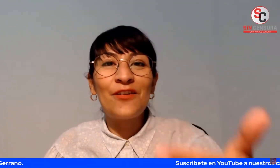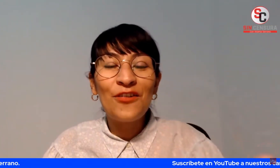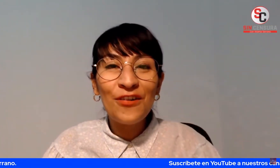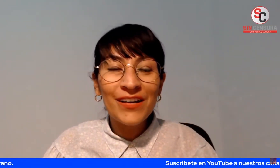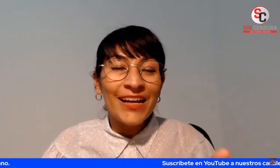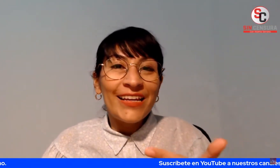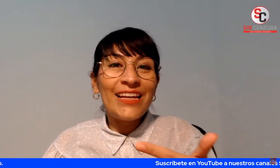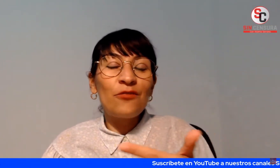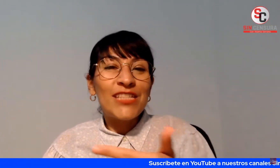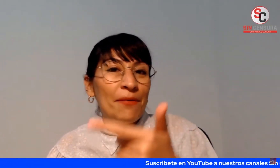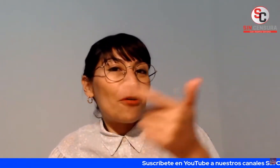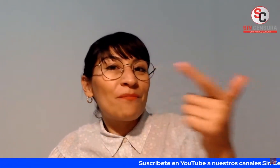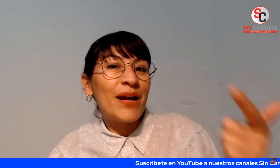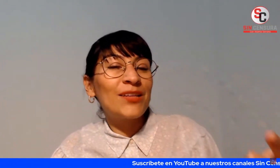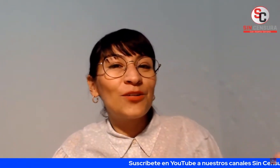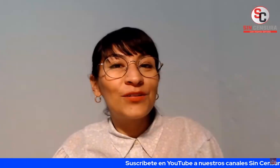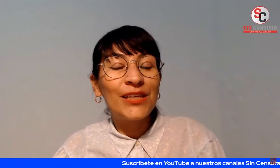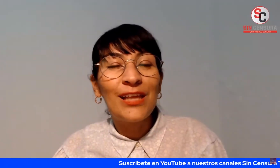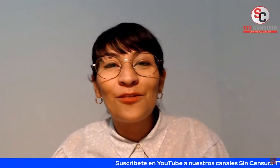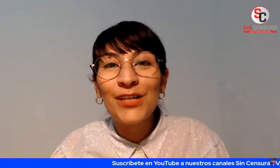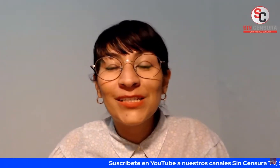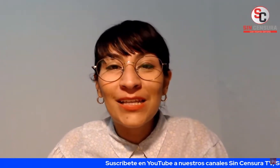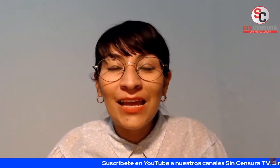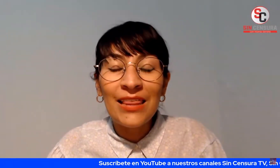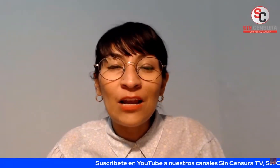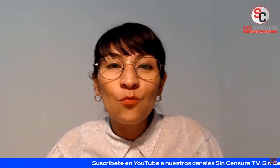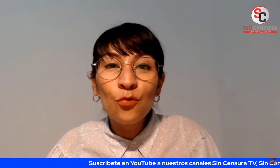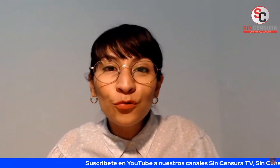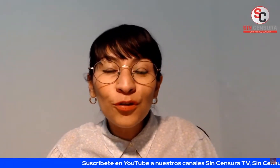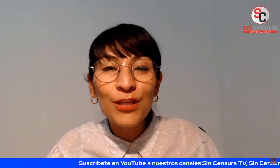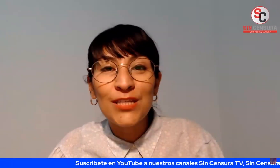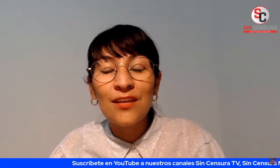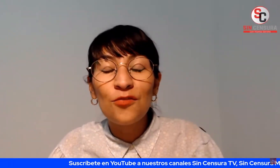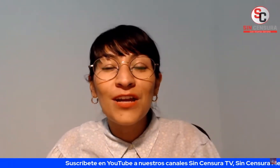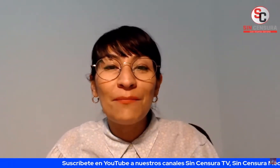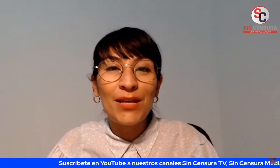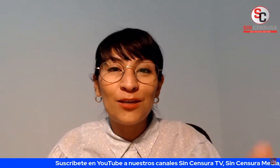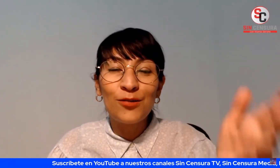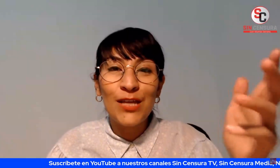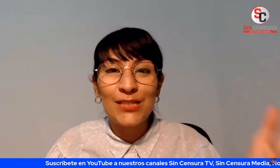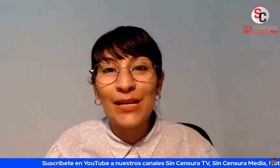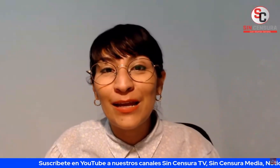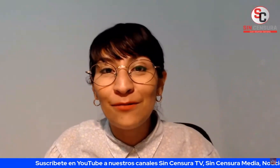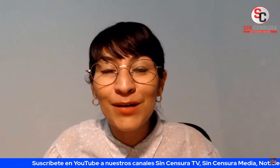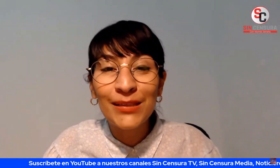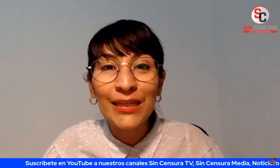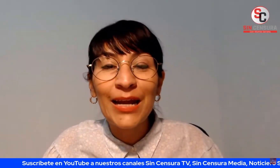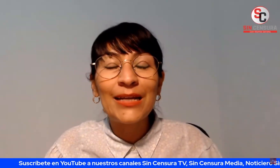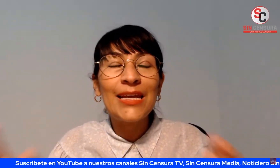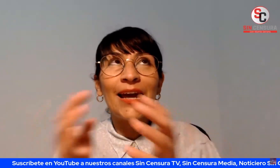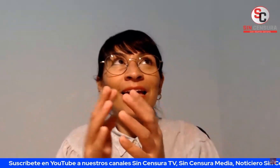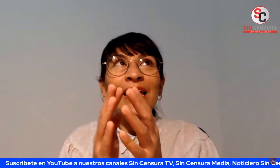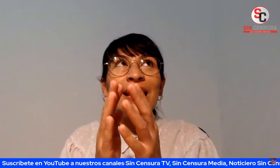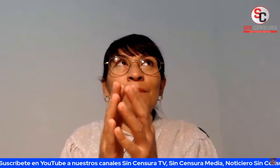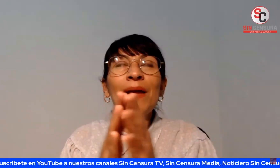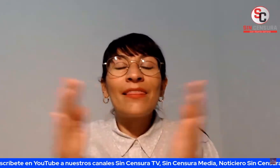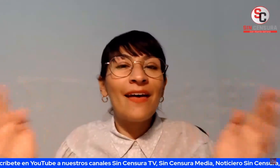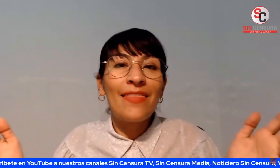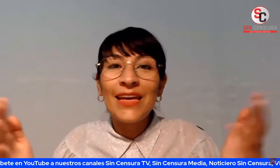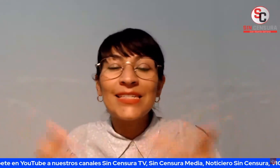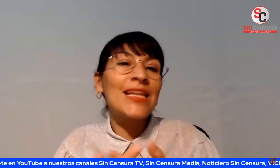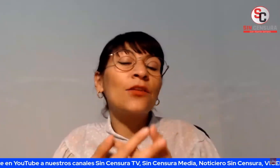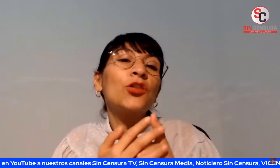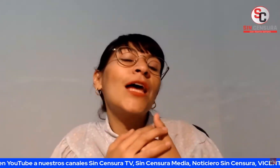a Cicerón, y lo estaba comparando con dictadores del mundo, diciendo que México se acerca a una tiranía.